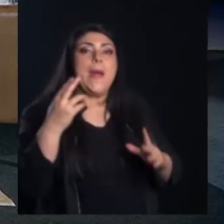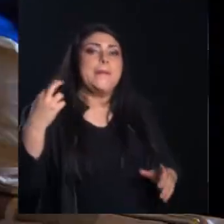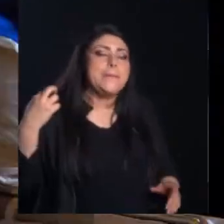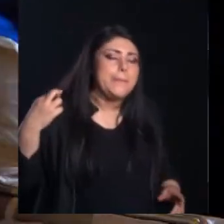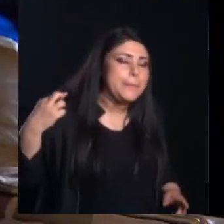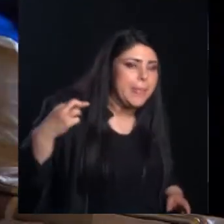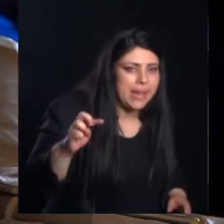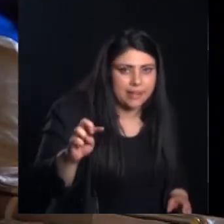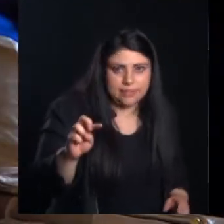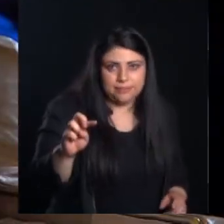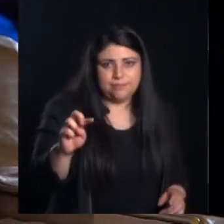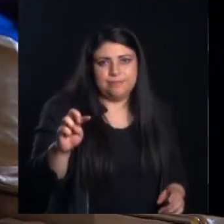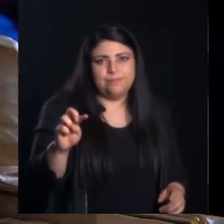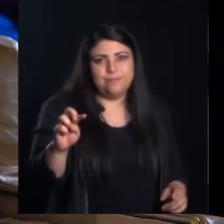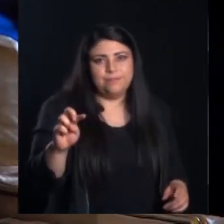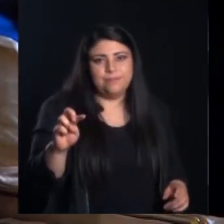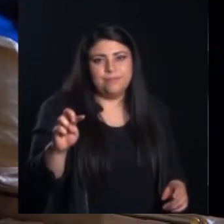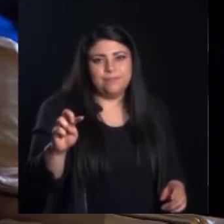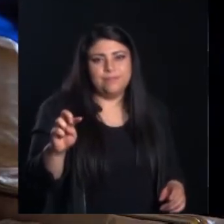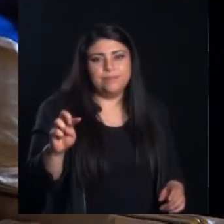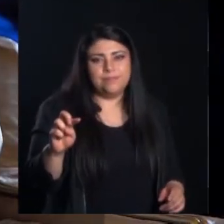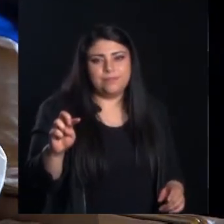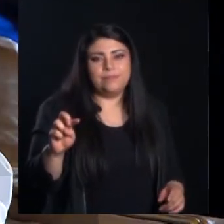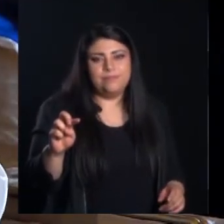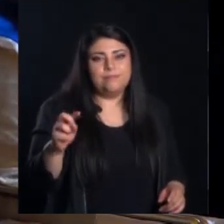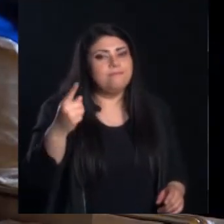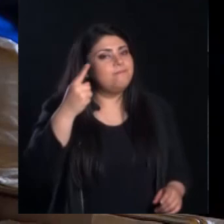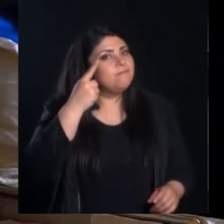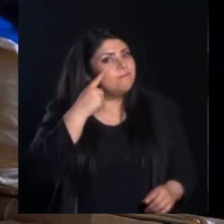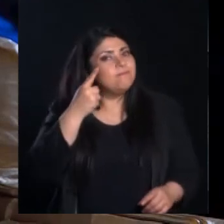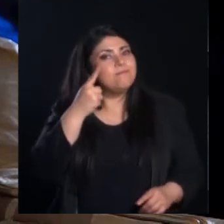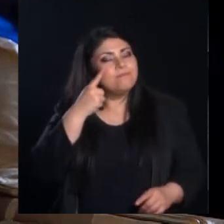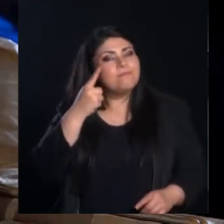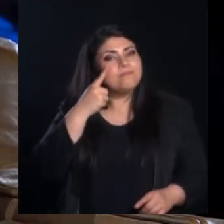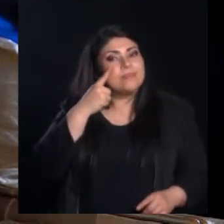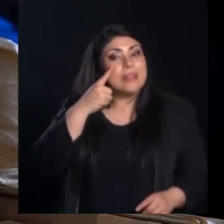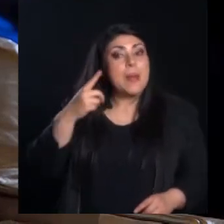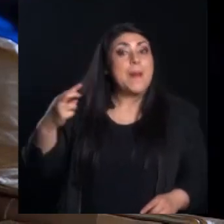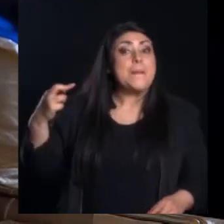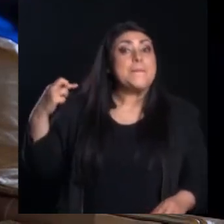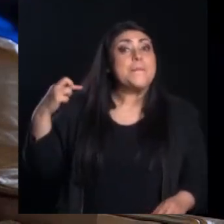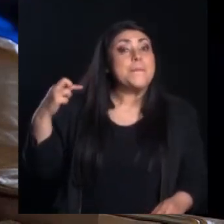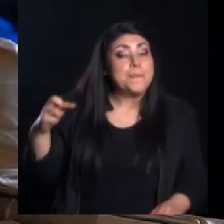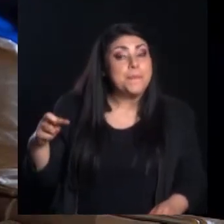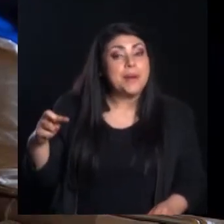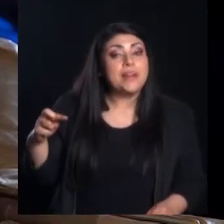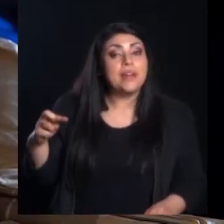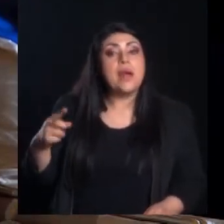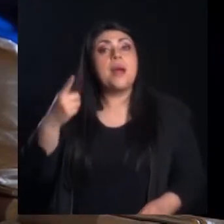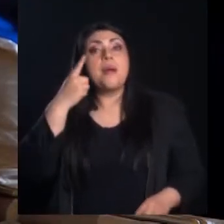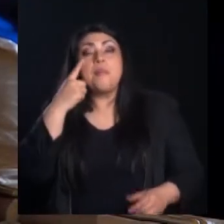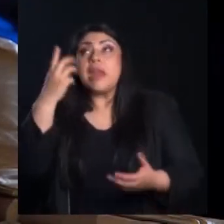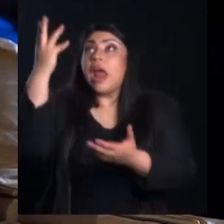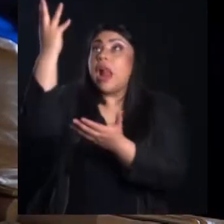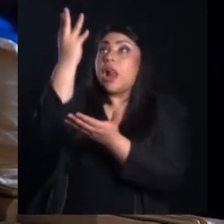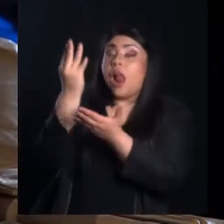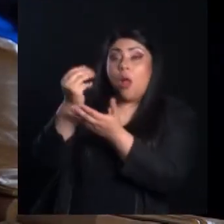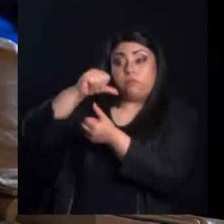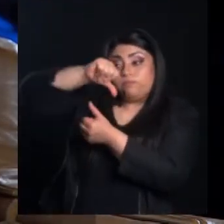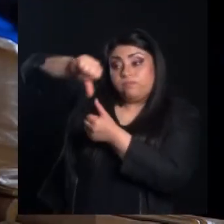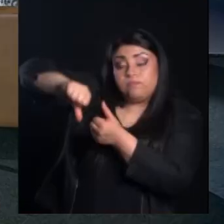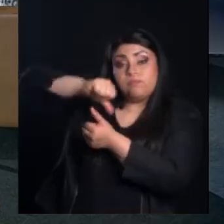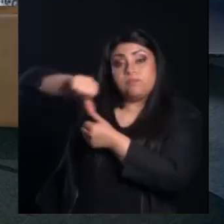palabra ajá así la pueden enmarcar escriban la en grande la unción viene con un propósito